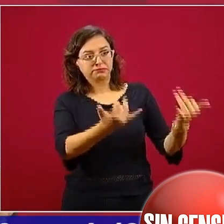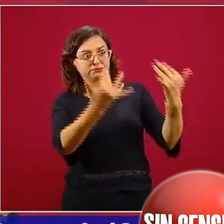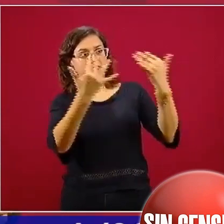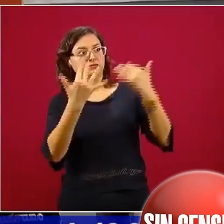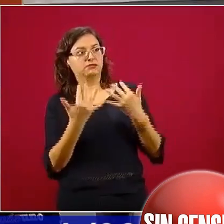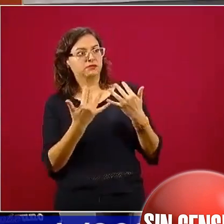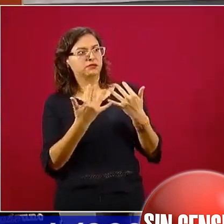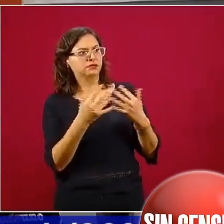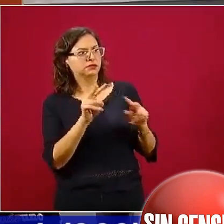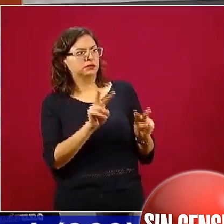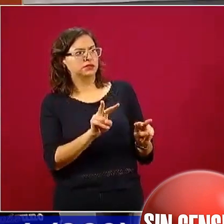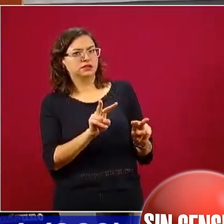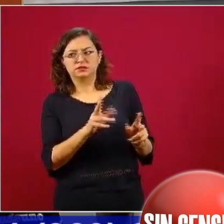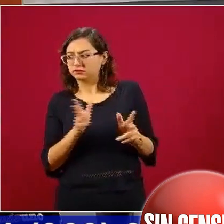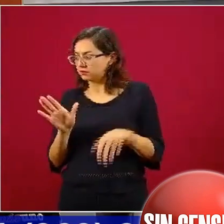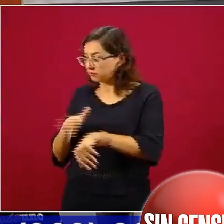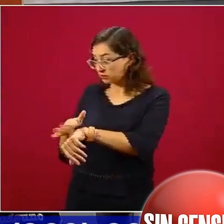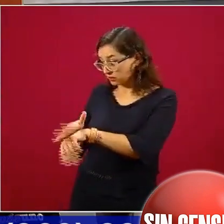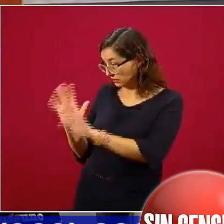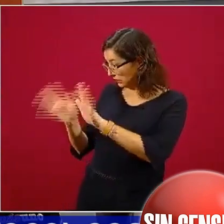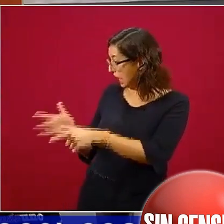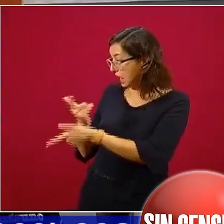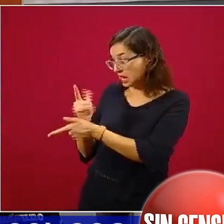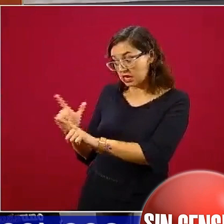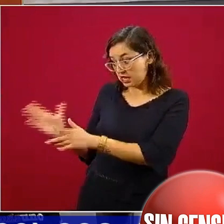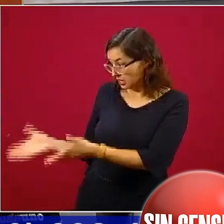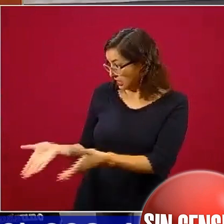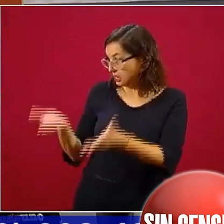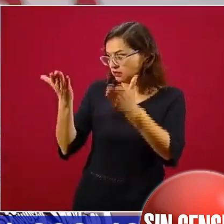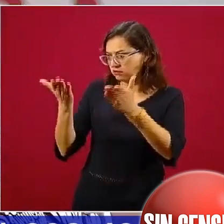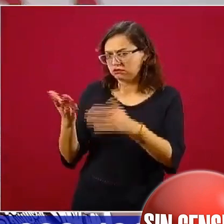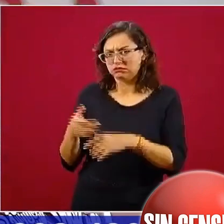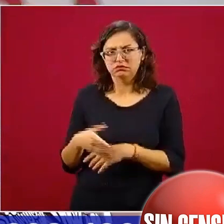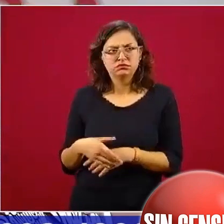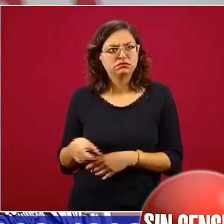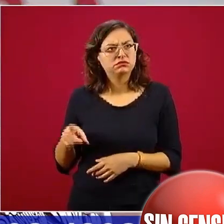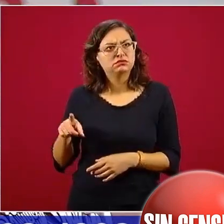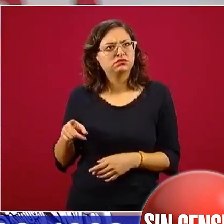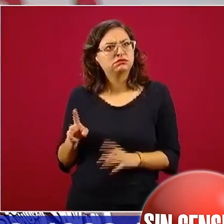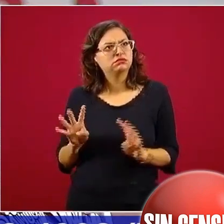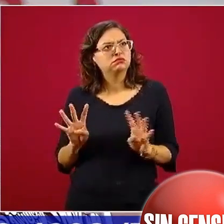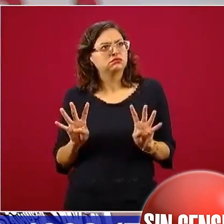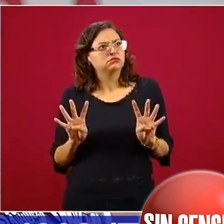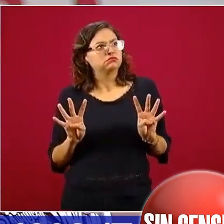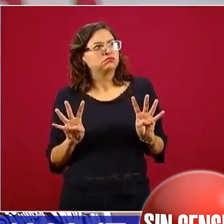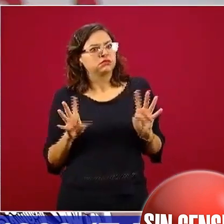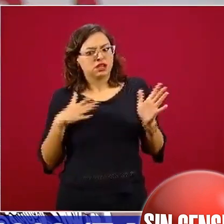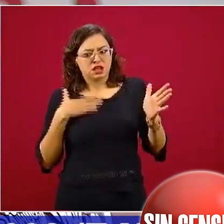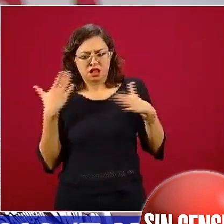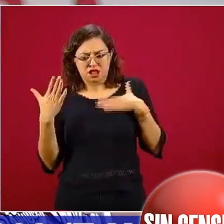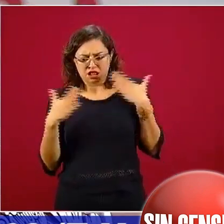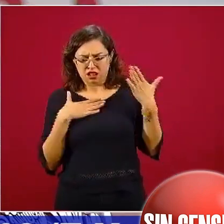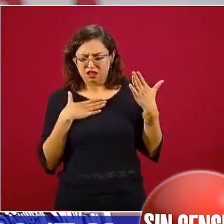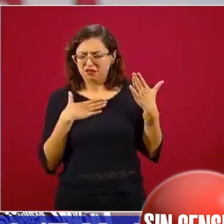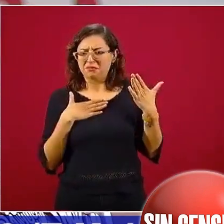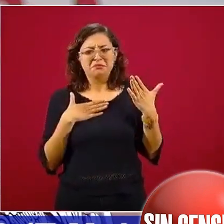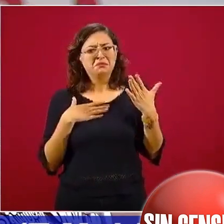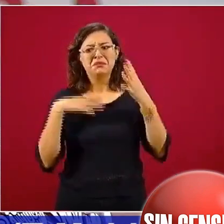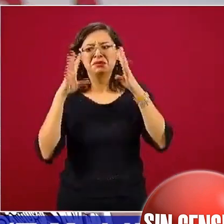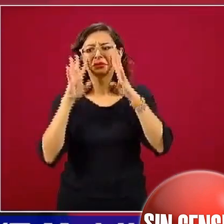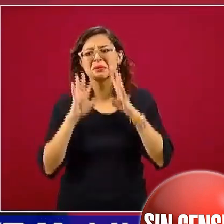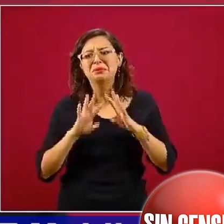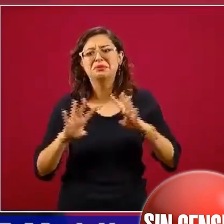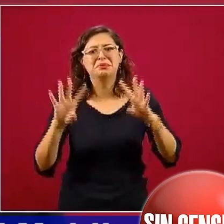a los peones que ya eran libres, los peones, en vez de alegrarse, se ponían a